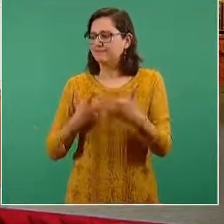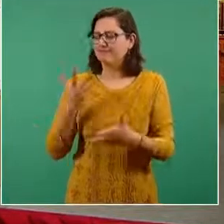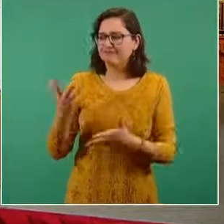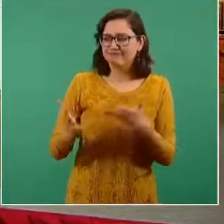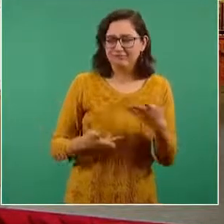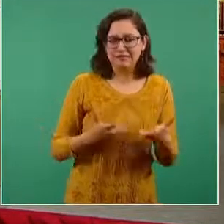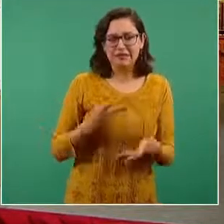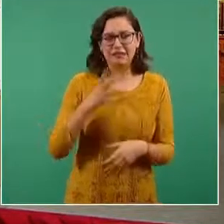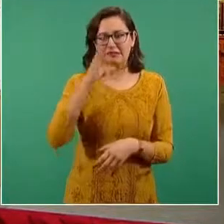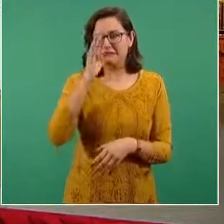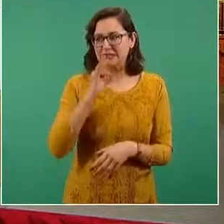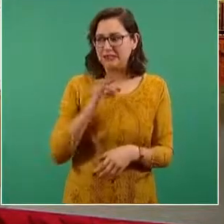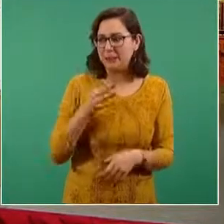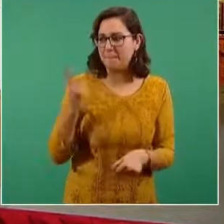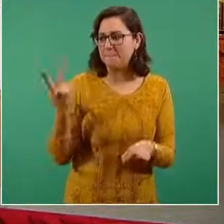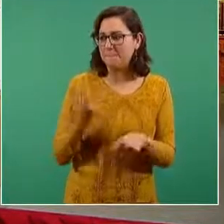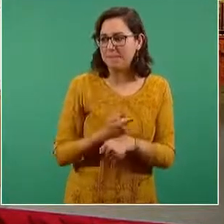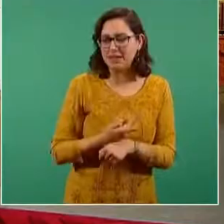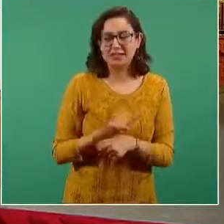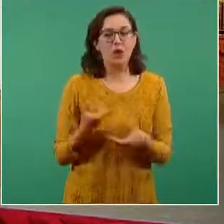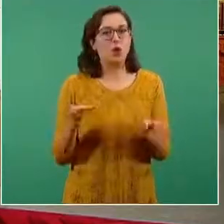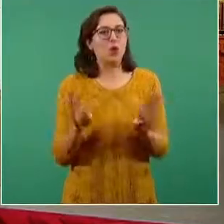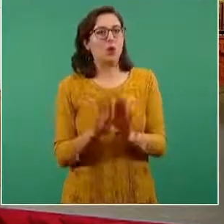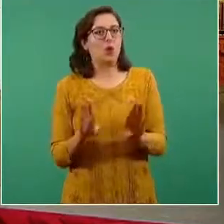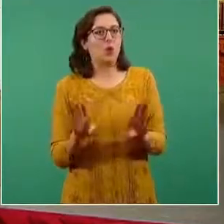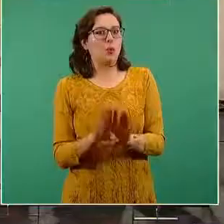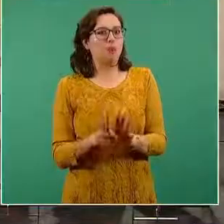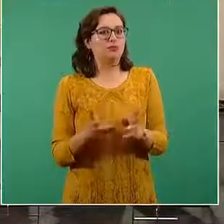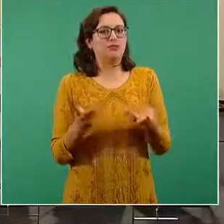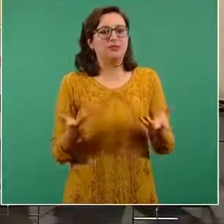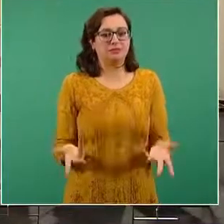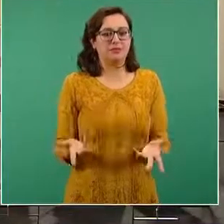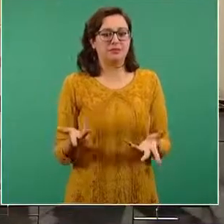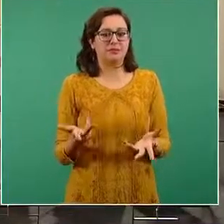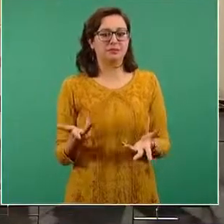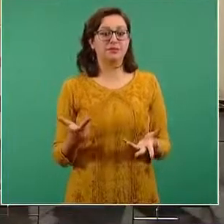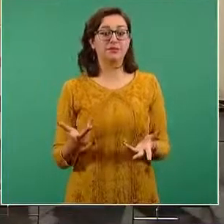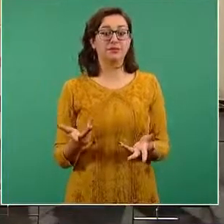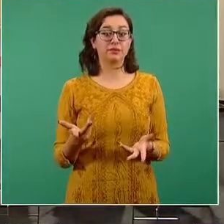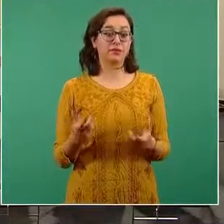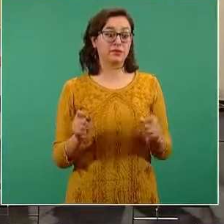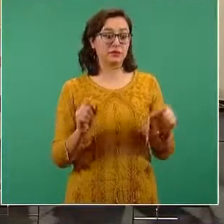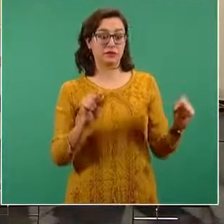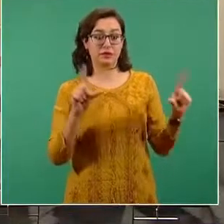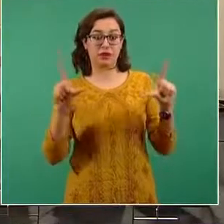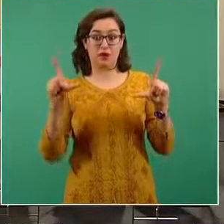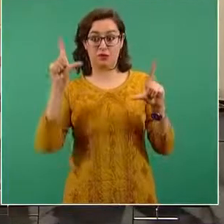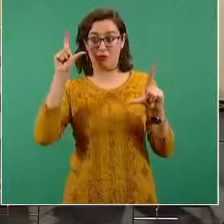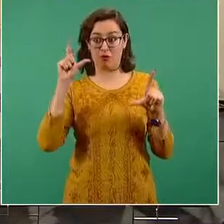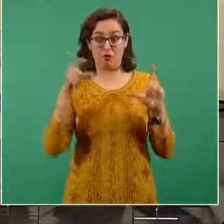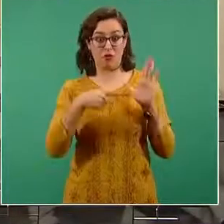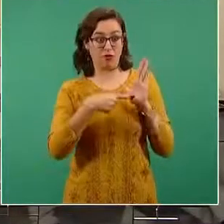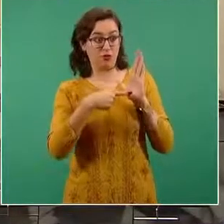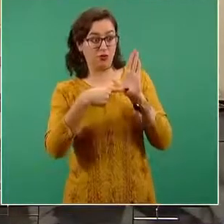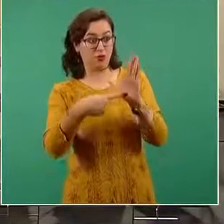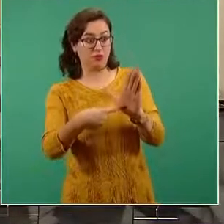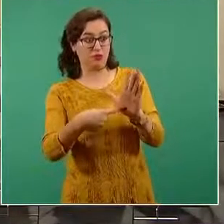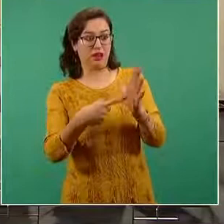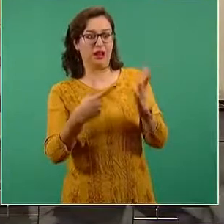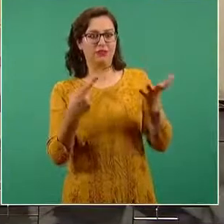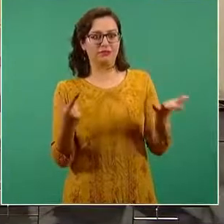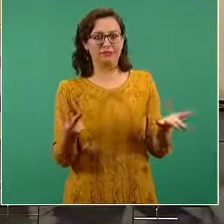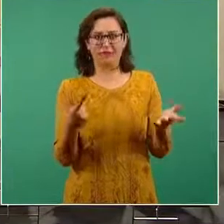y obviamente en el tiempo poder llegar, por ejemplo, a la foto que nos presentaba al final de su